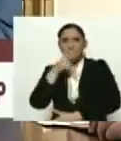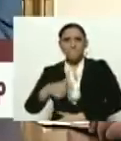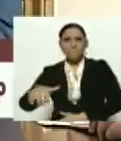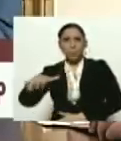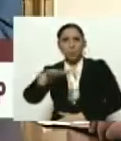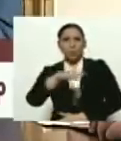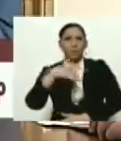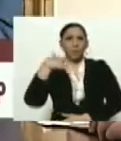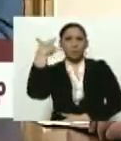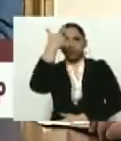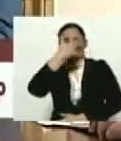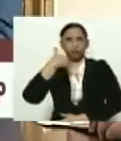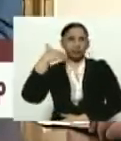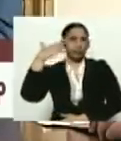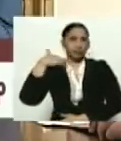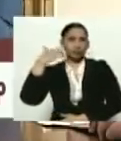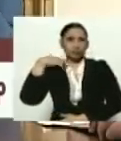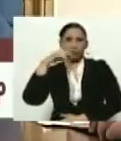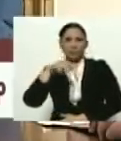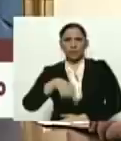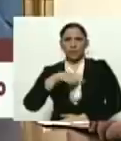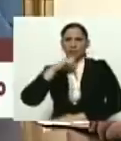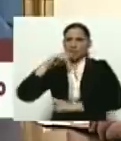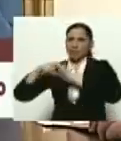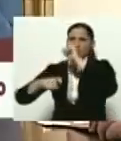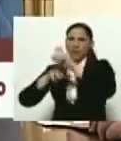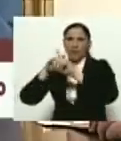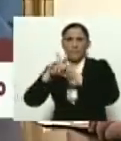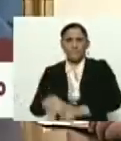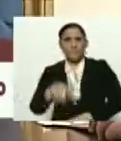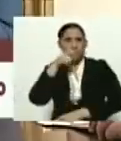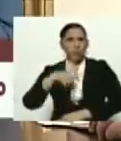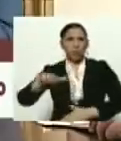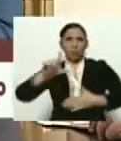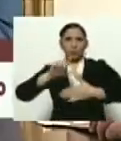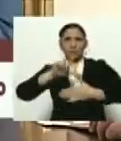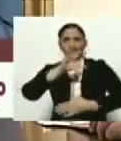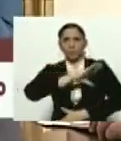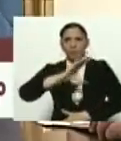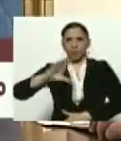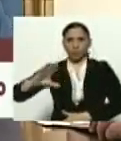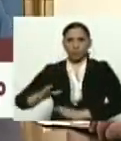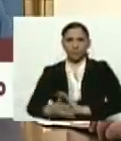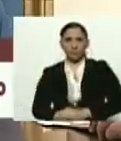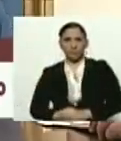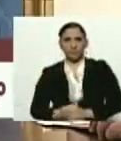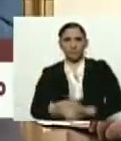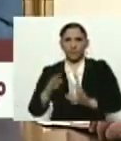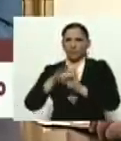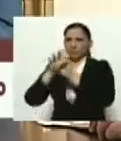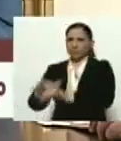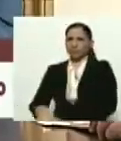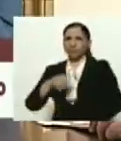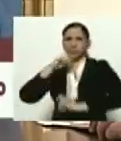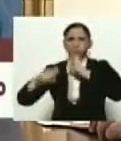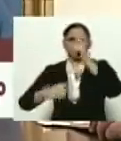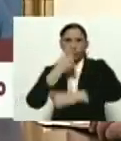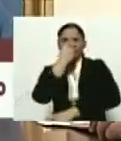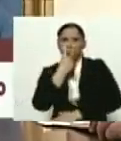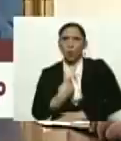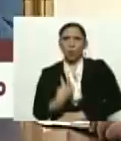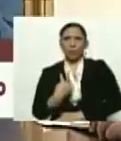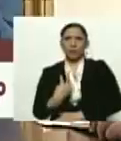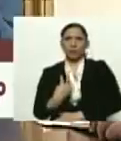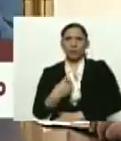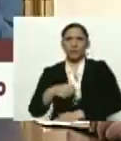afroamericano, el desprecio al pueblo hispano, latinoamericano y caribeño, el desprecio a los pobres,